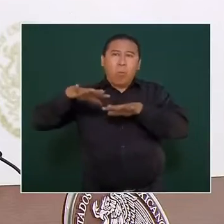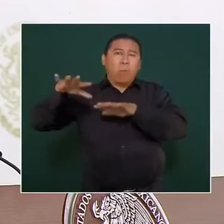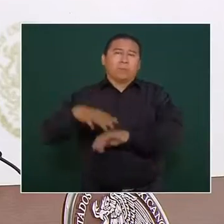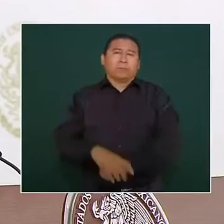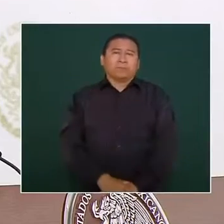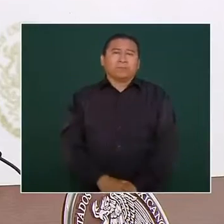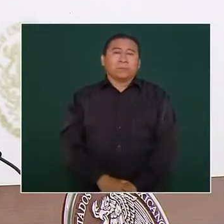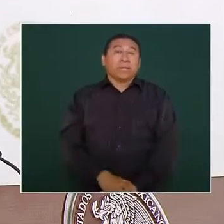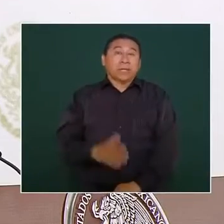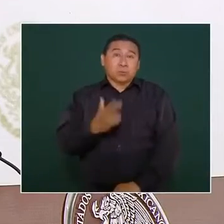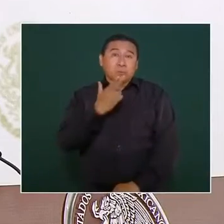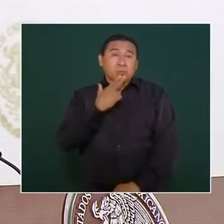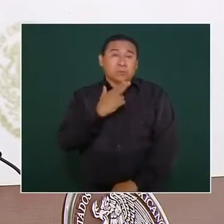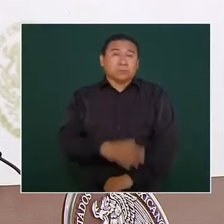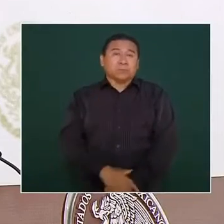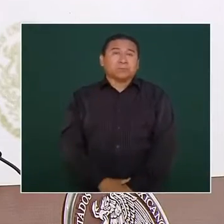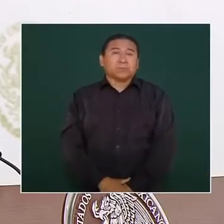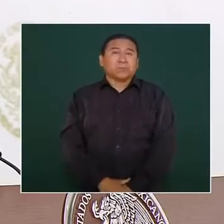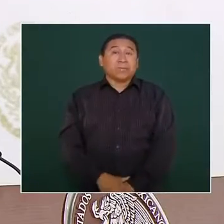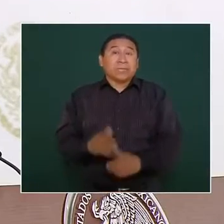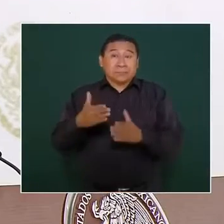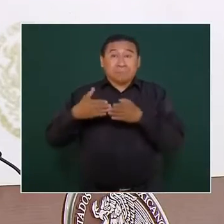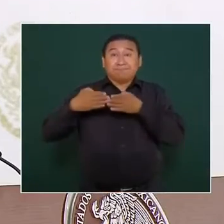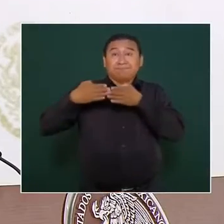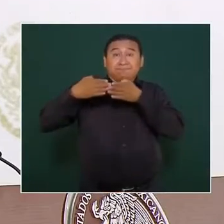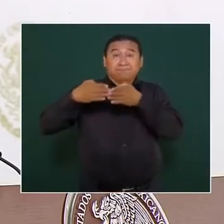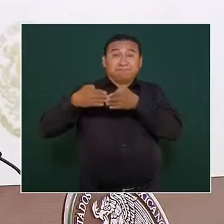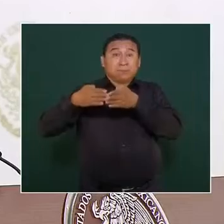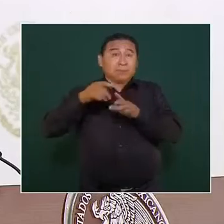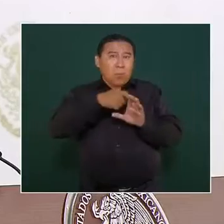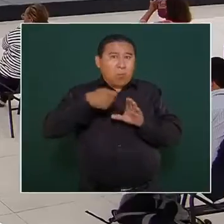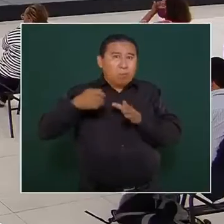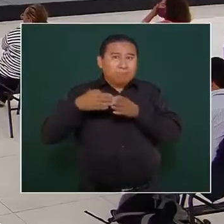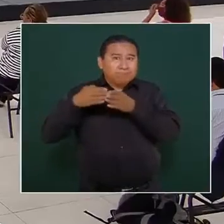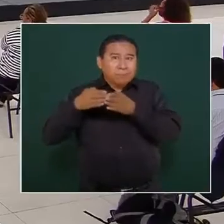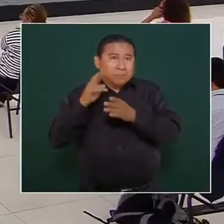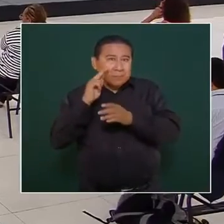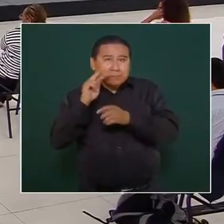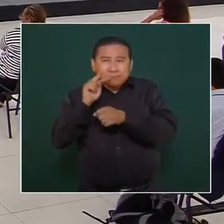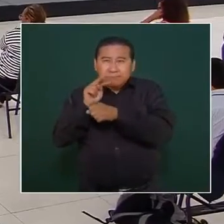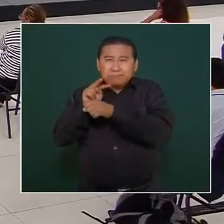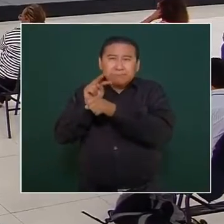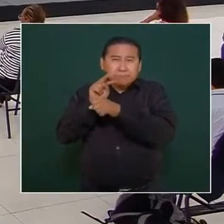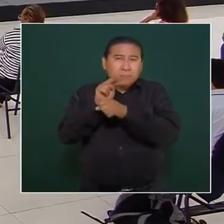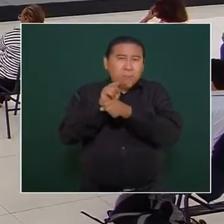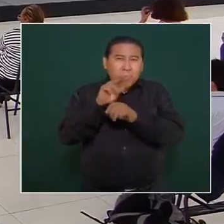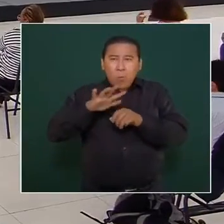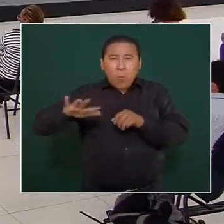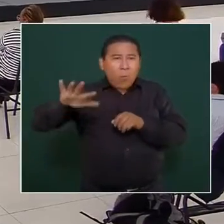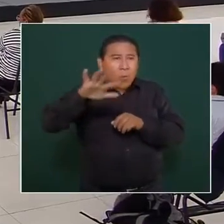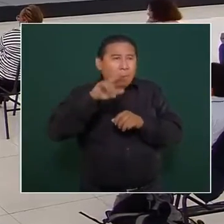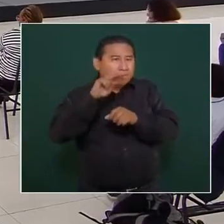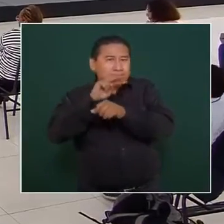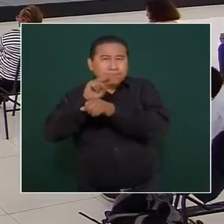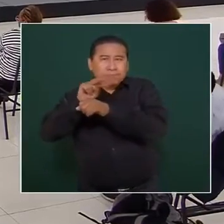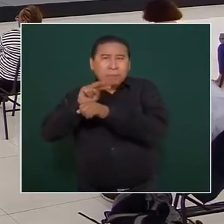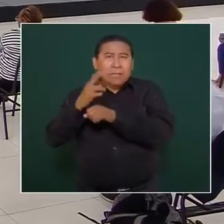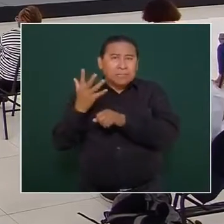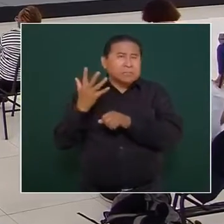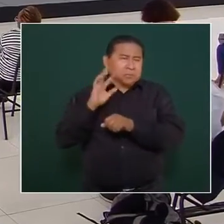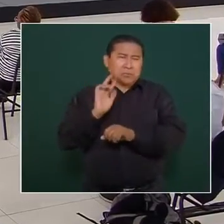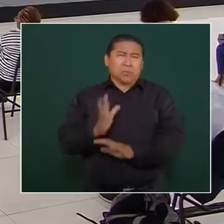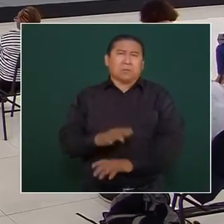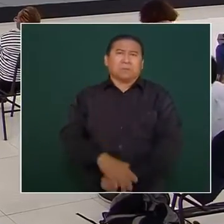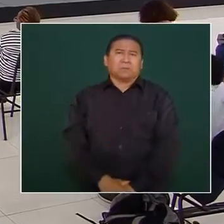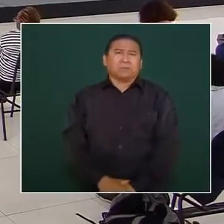medios que utilizan. Entonces, estas lanchas se tiene la intención de estar cubriéndolas, ya están realizando